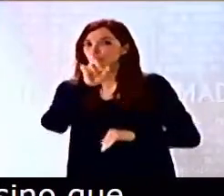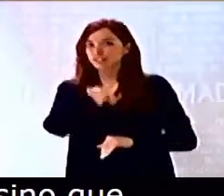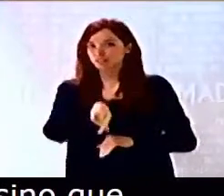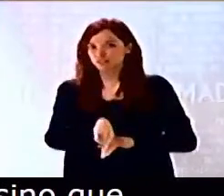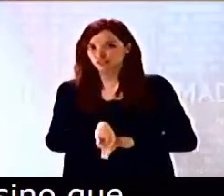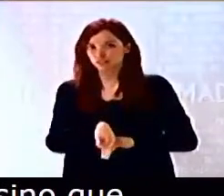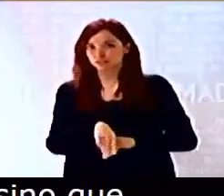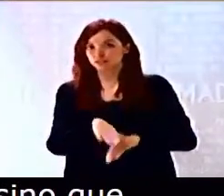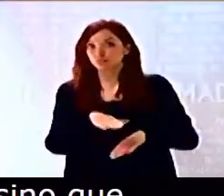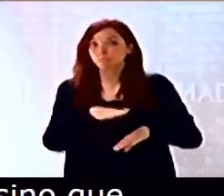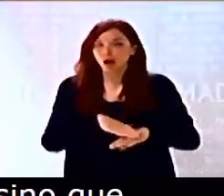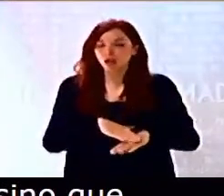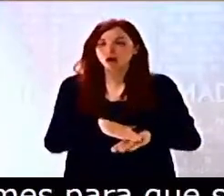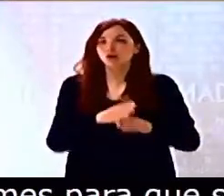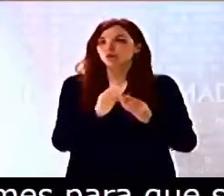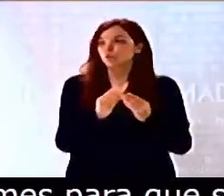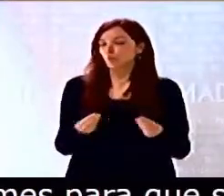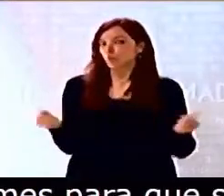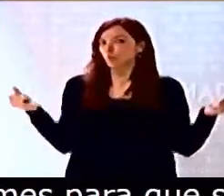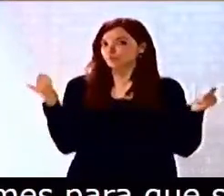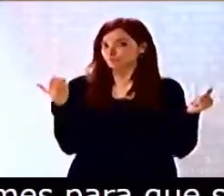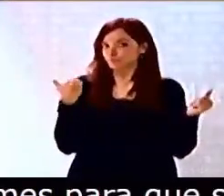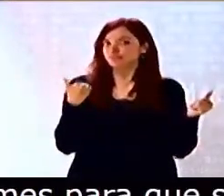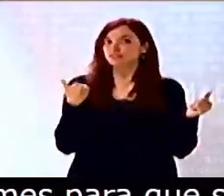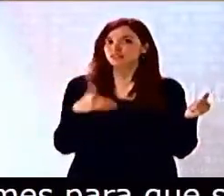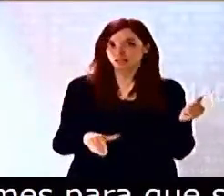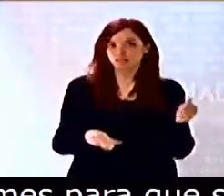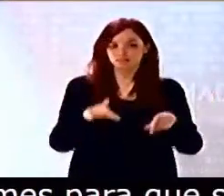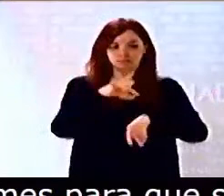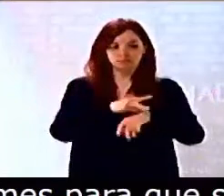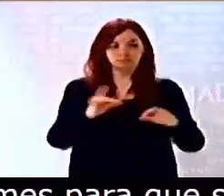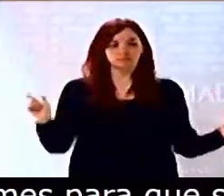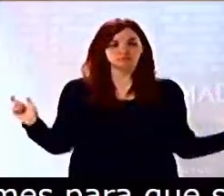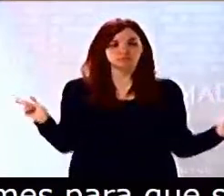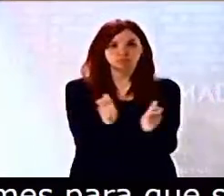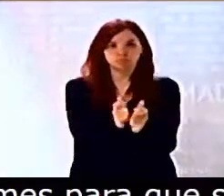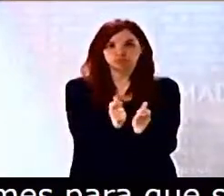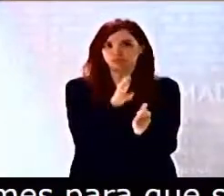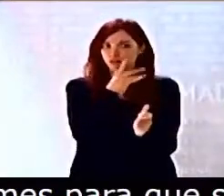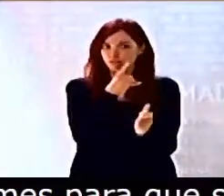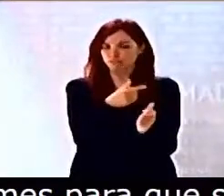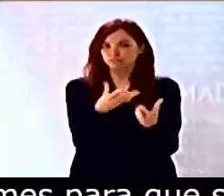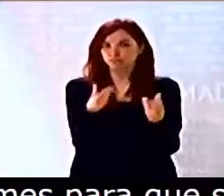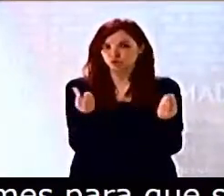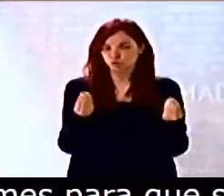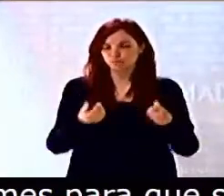para que se puedan arreglar las cifras de incidencia que en este momento tiene.